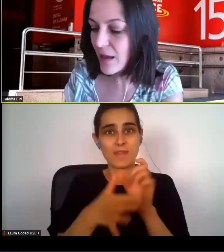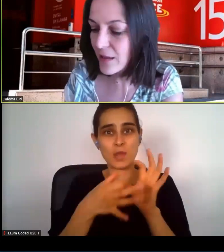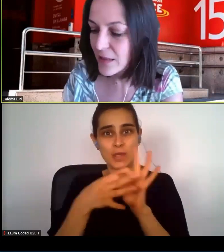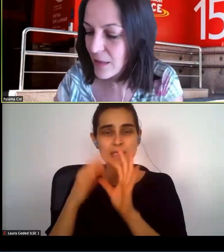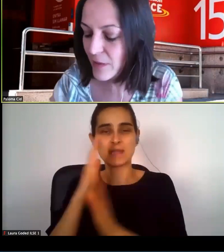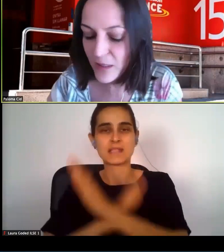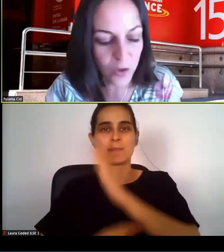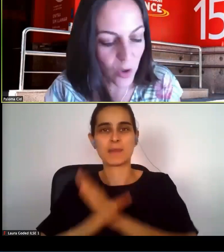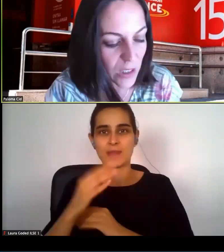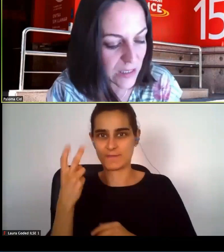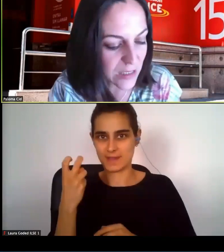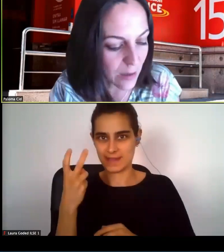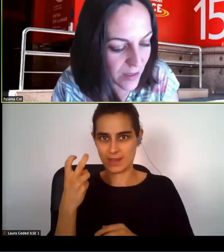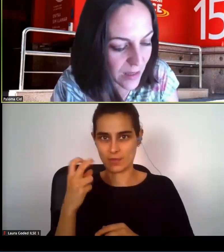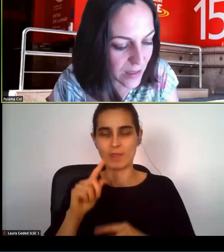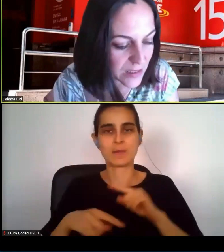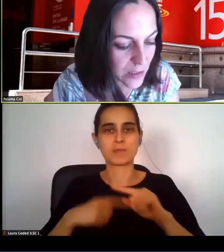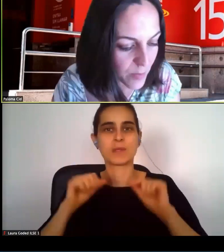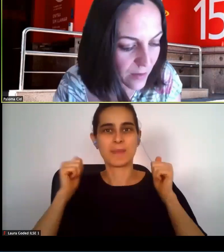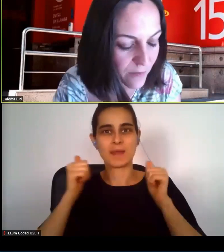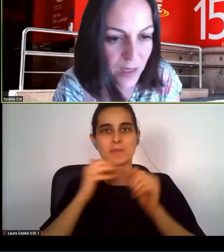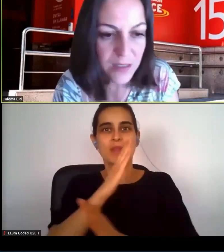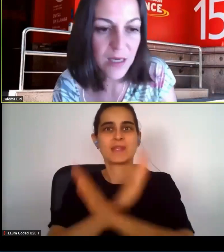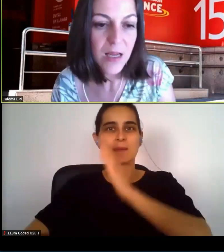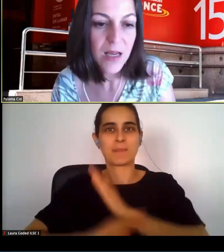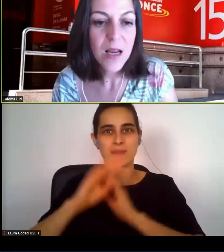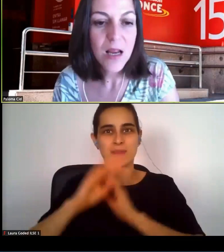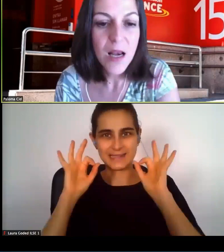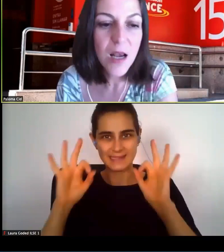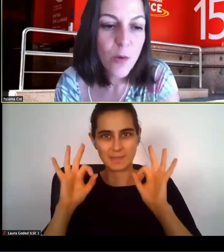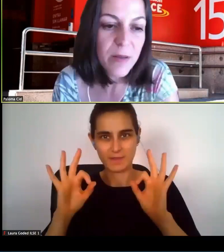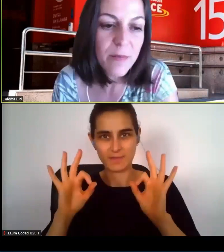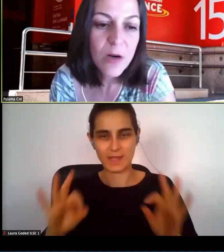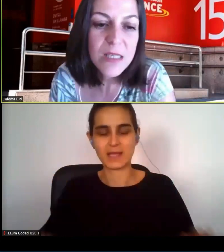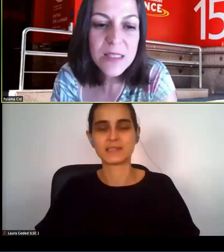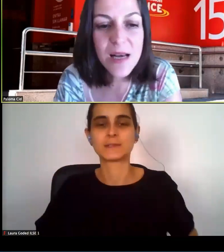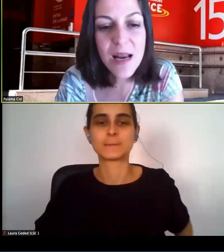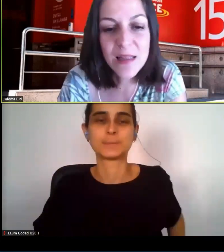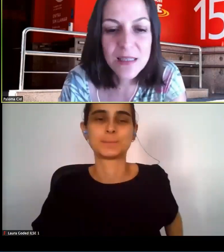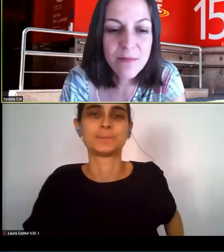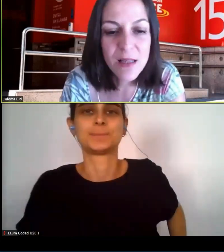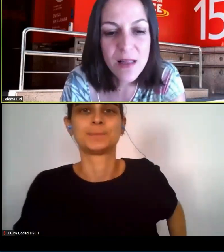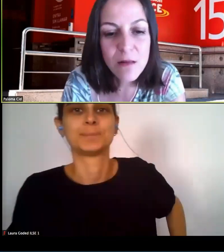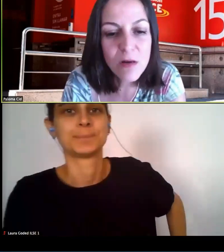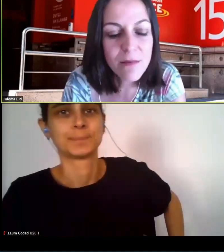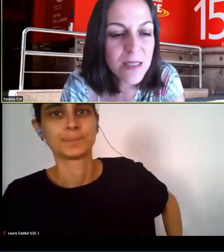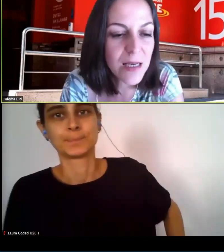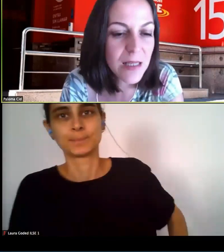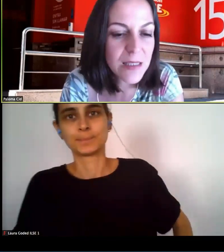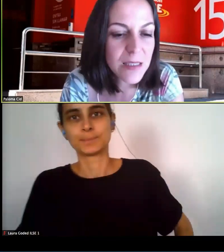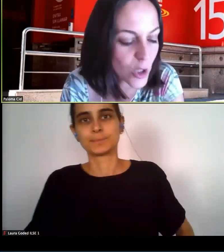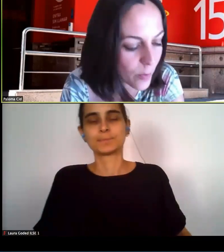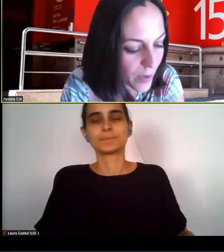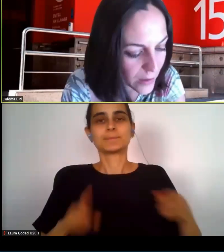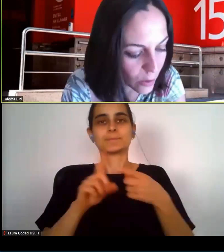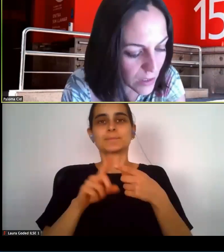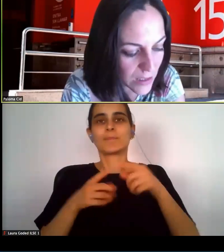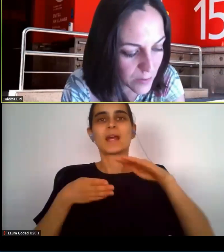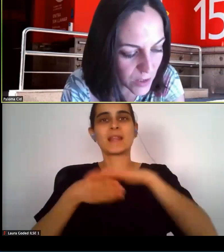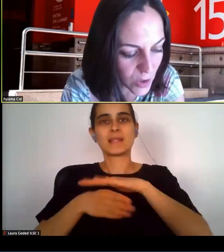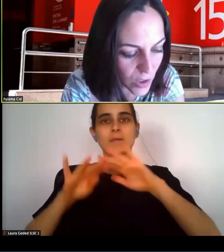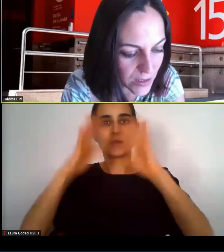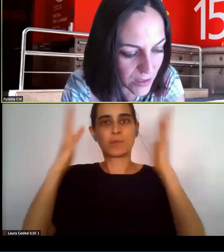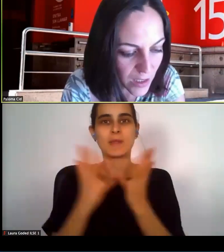discapacidad antes de meternos con las discapacidades específicas. Lo primero es la accesibilidad universal y el diseño para todas